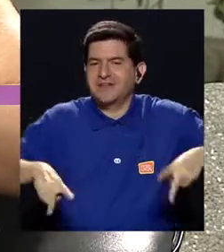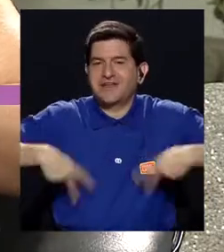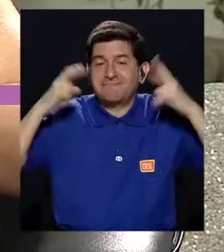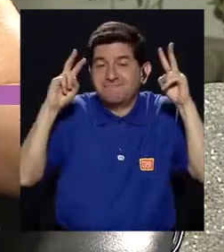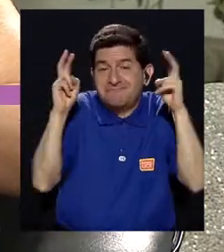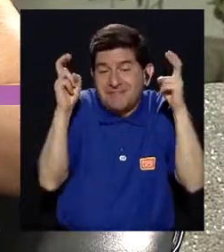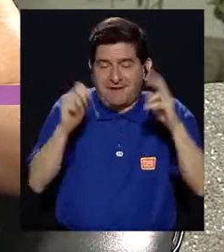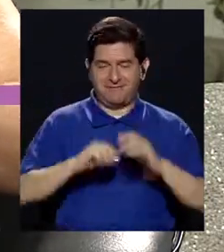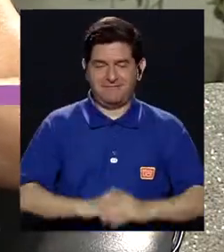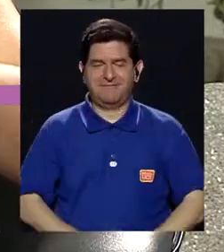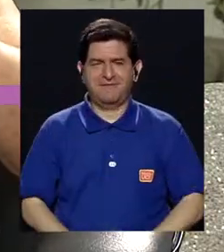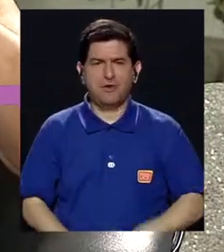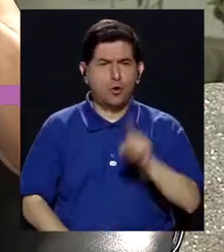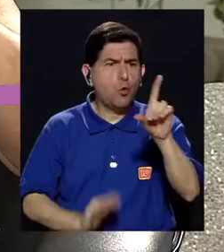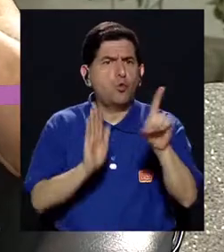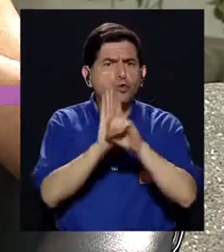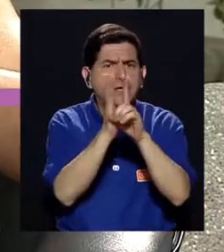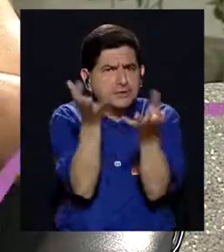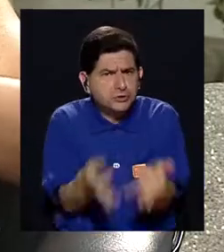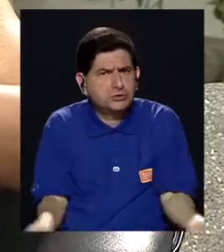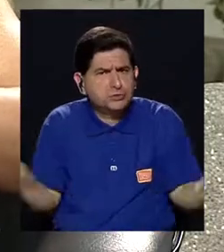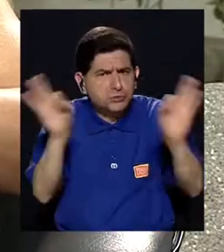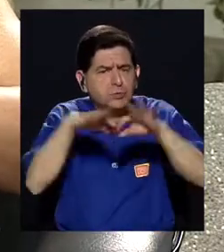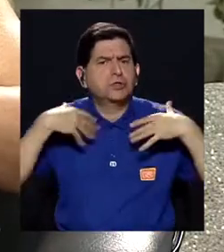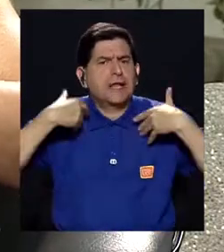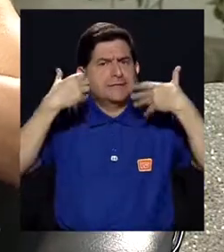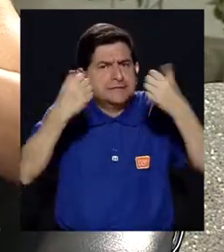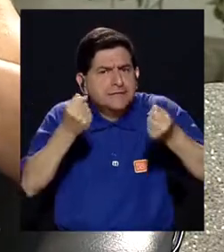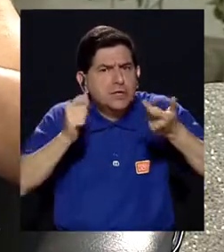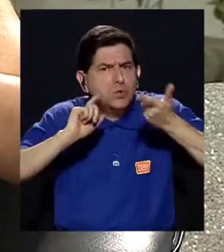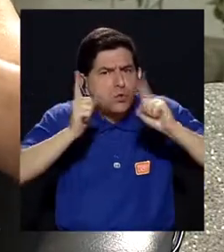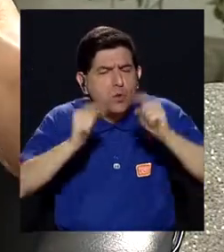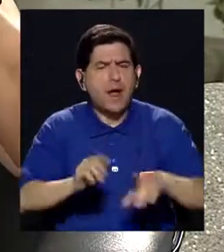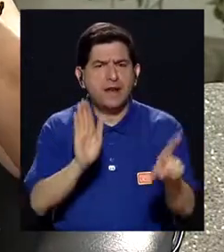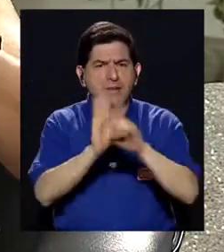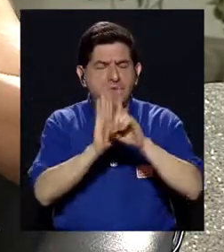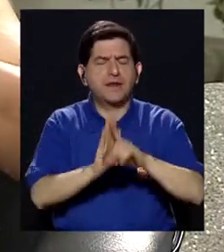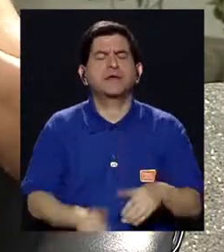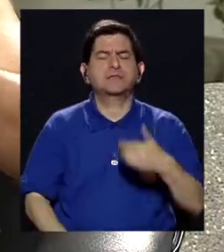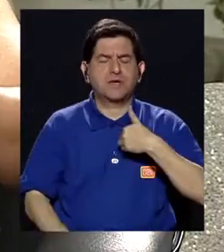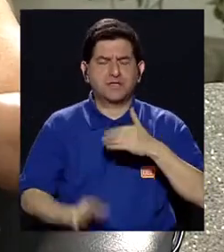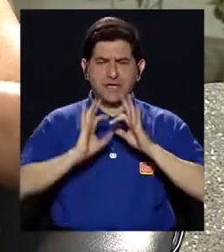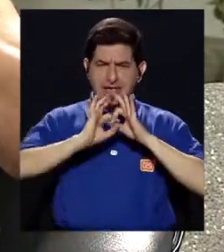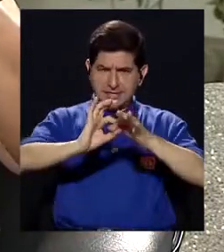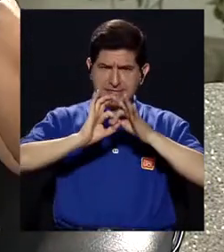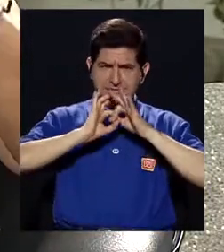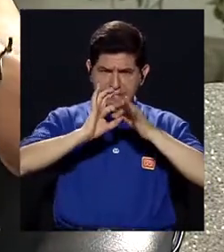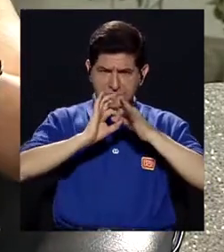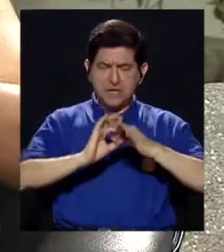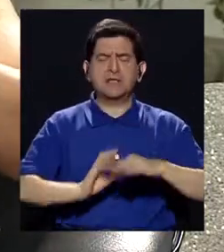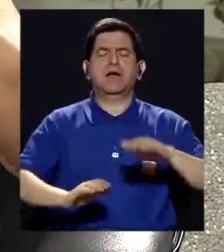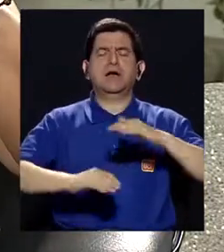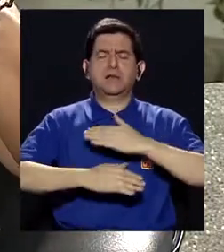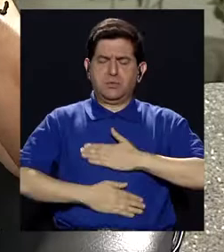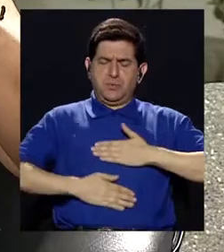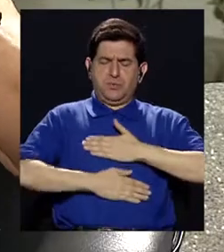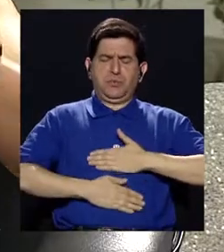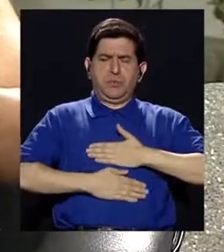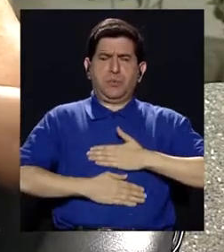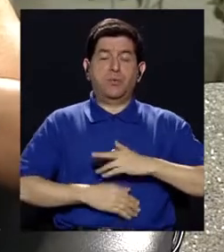derecho. Y efectivamente uno de los derechos fundamentales en salud tiene que ver con el derecho a vivir una sexualidad